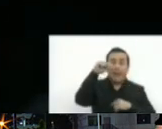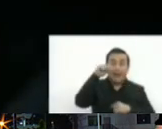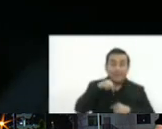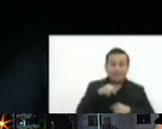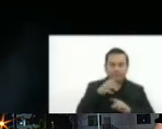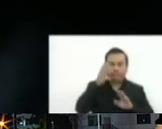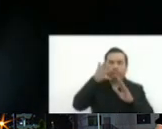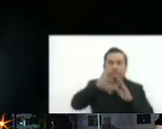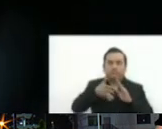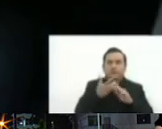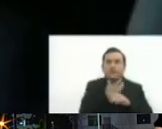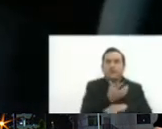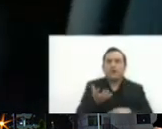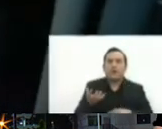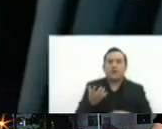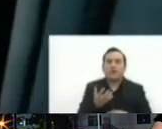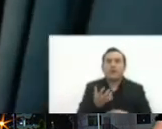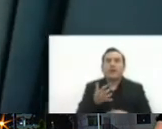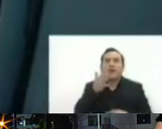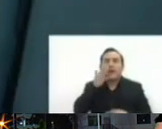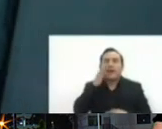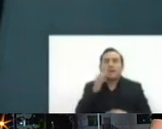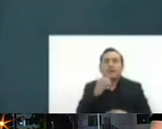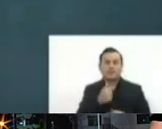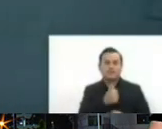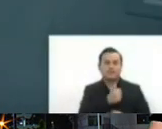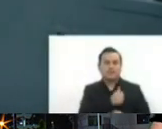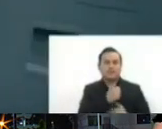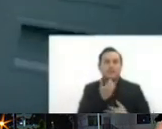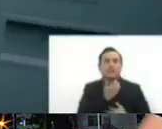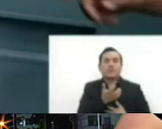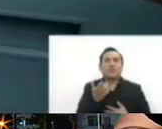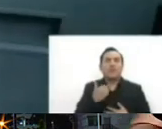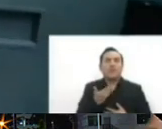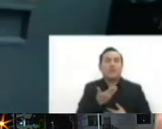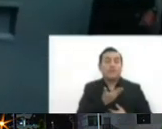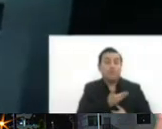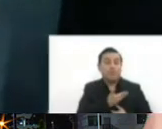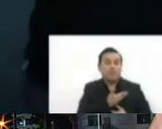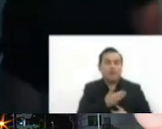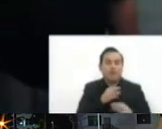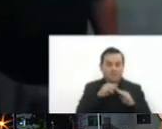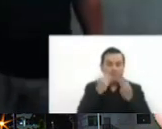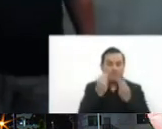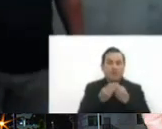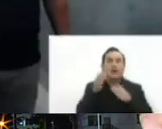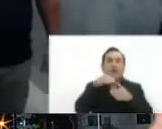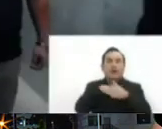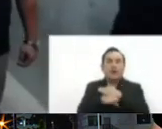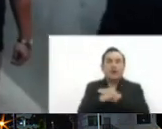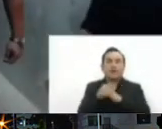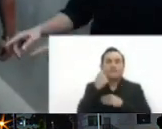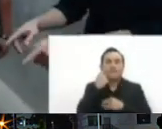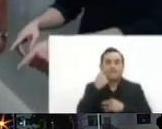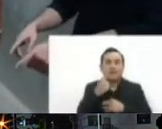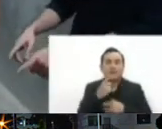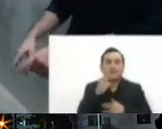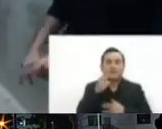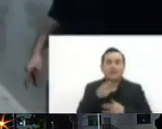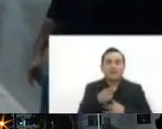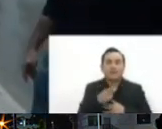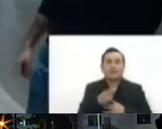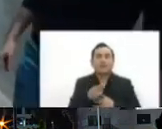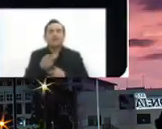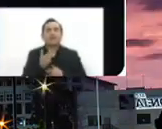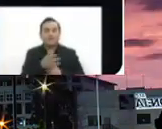que va a estar sin colchoneta. Así que son imágenes bastante impresionantes. Yo estoy alucinadísimo con lo que